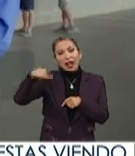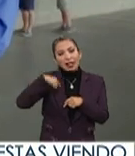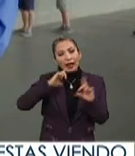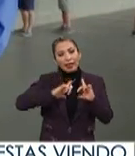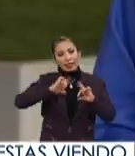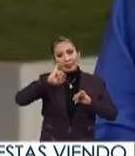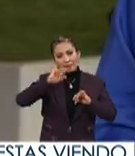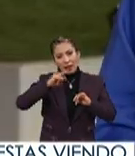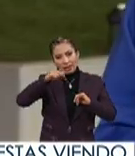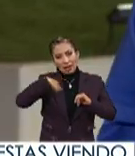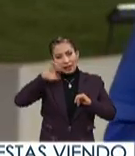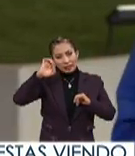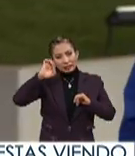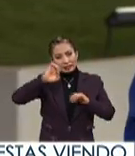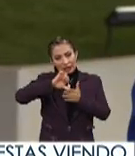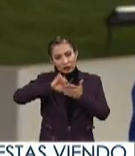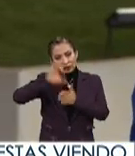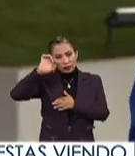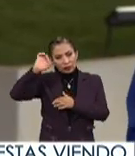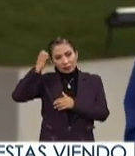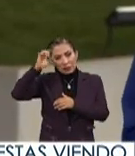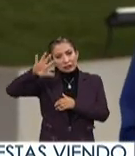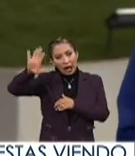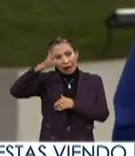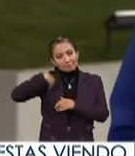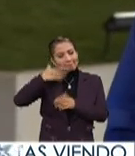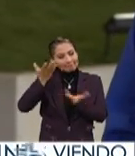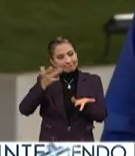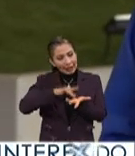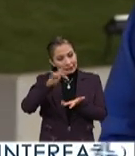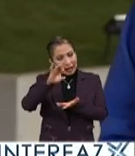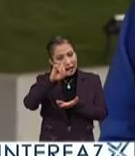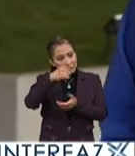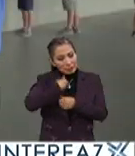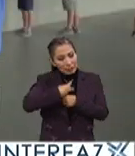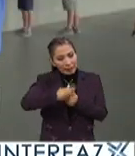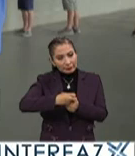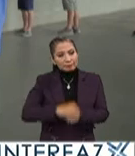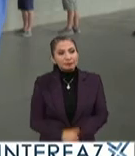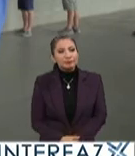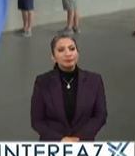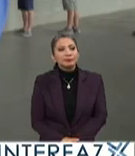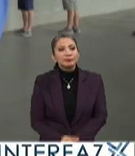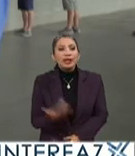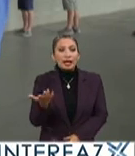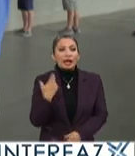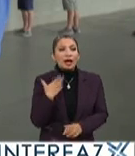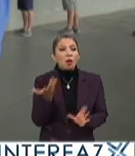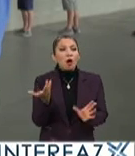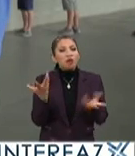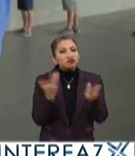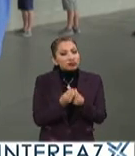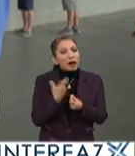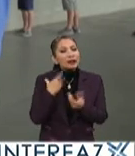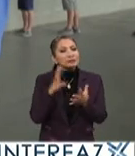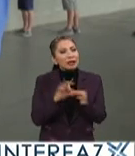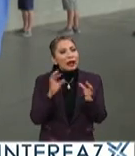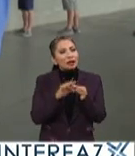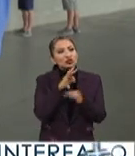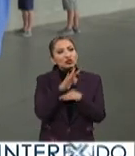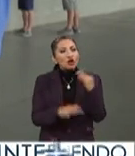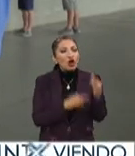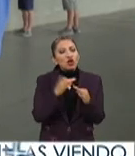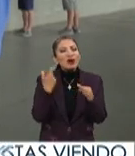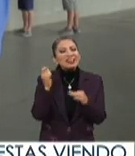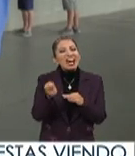gerente de imágenes de la Estación Espacial Internacional. Muchísimas gracias, Carlos, por habernos invitado y por estar con nosotros aquí explicándonos todos